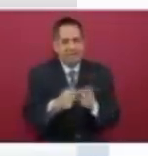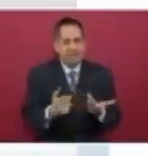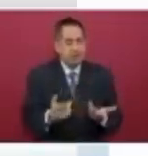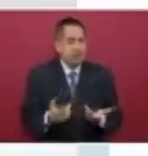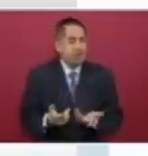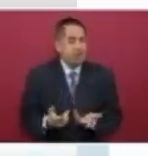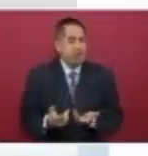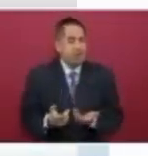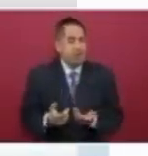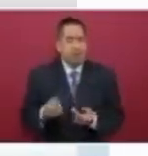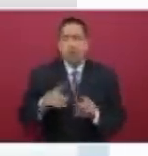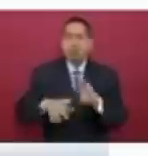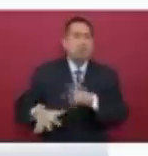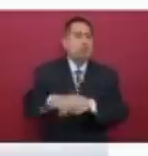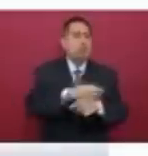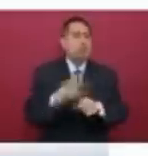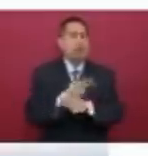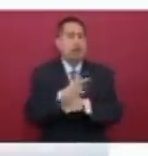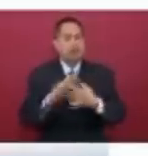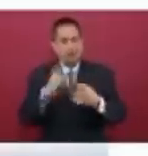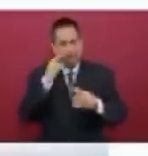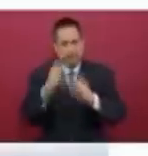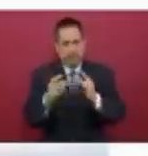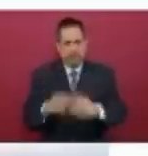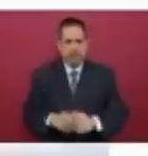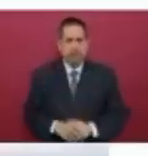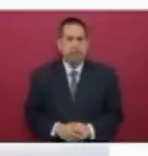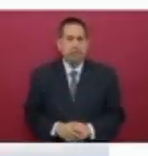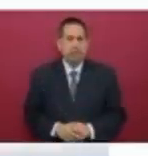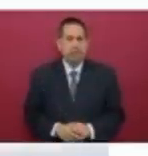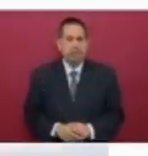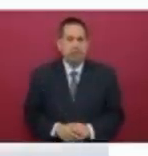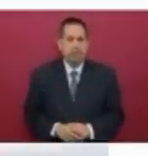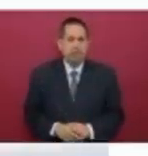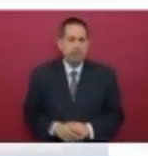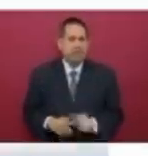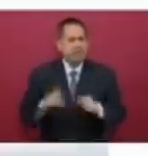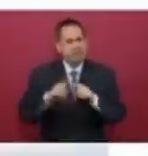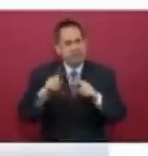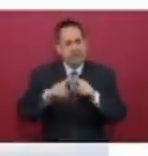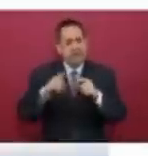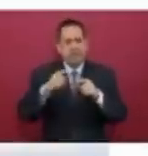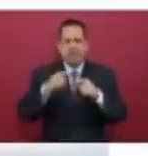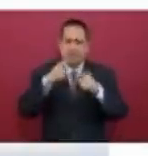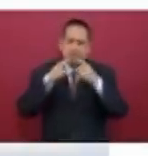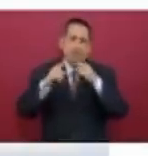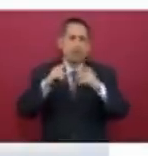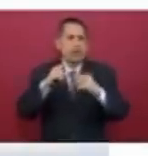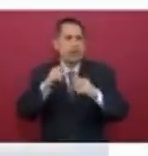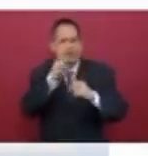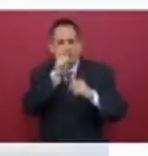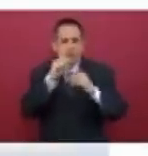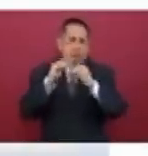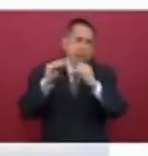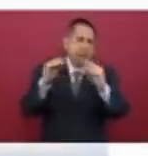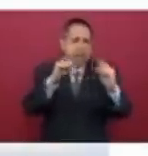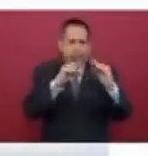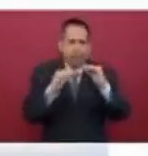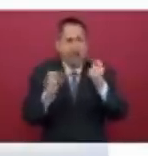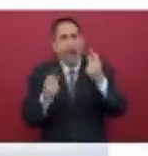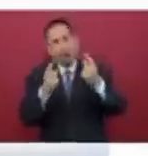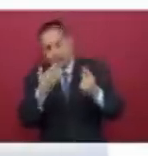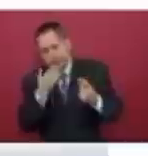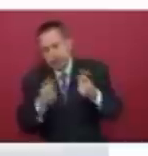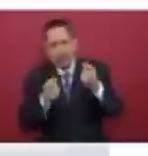versiones que han surgido la siguiente por favor son distintas las versiones los rumores la información alguna correcta